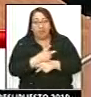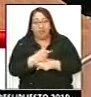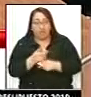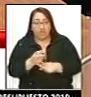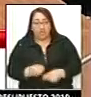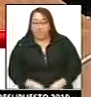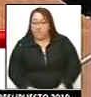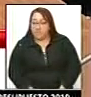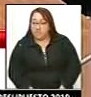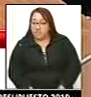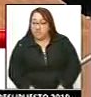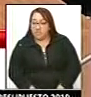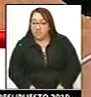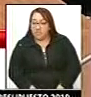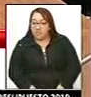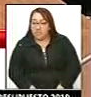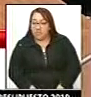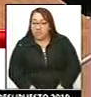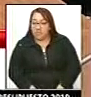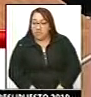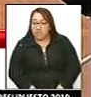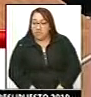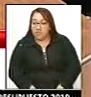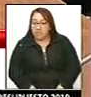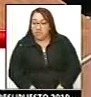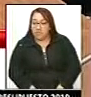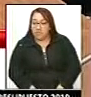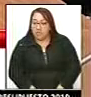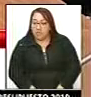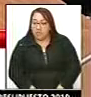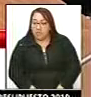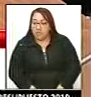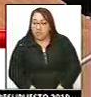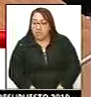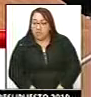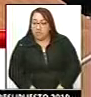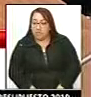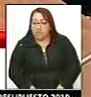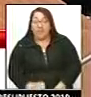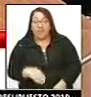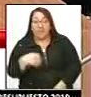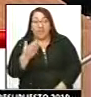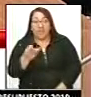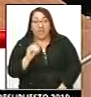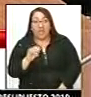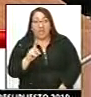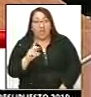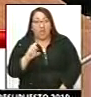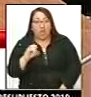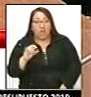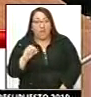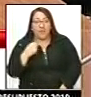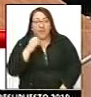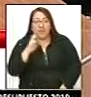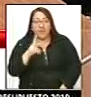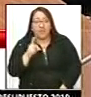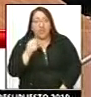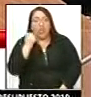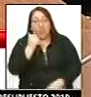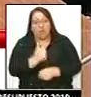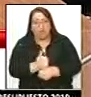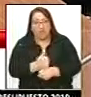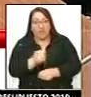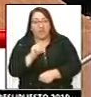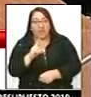las instituciones educativas, así es, otorga al INDECOPI, o mejor dicho, señala que es obligación